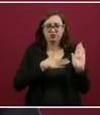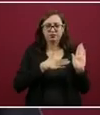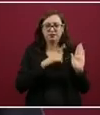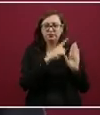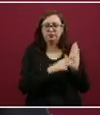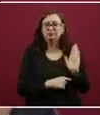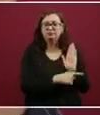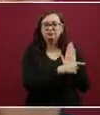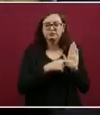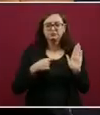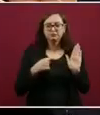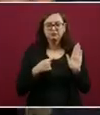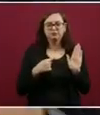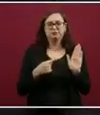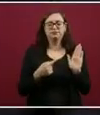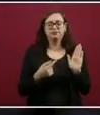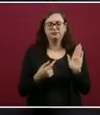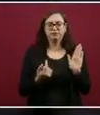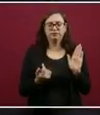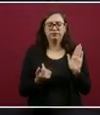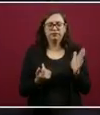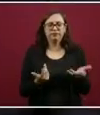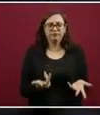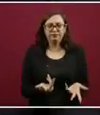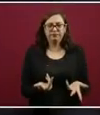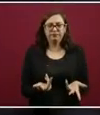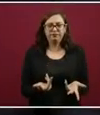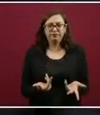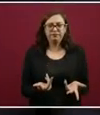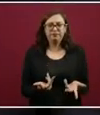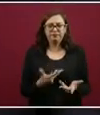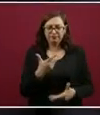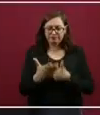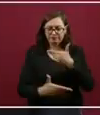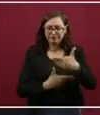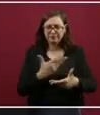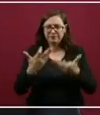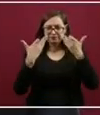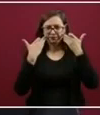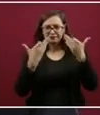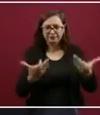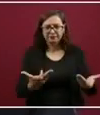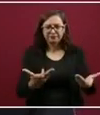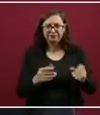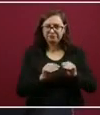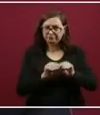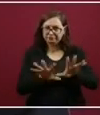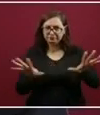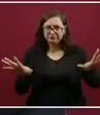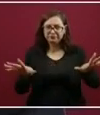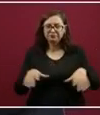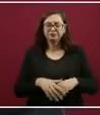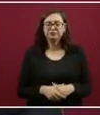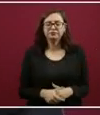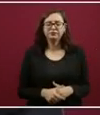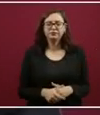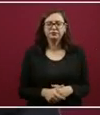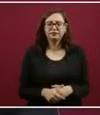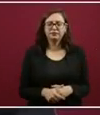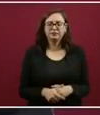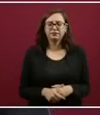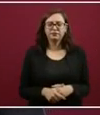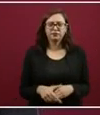Sí, y va a quedar testimonio público,